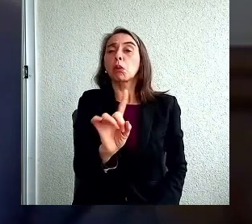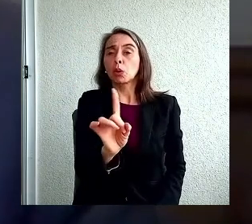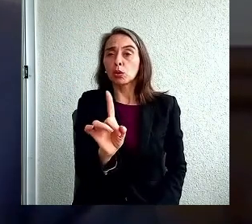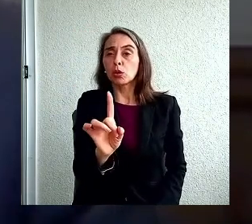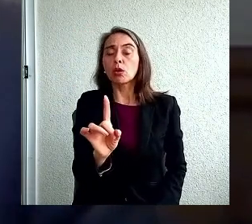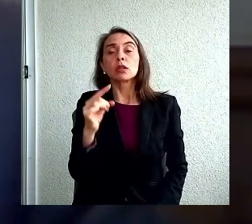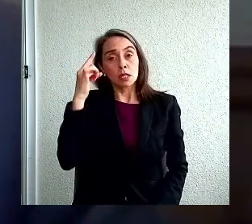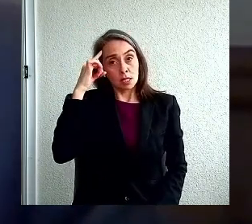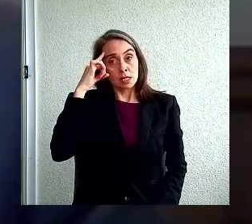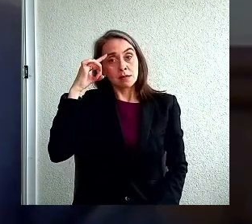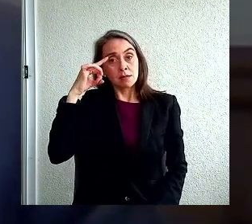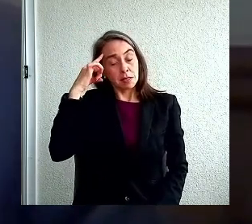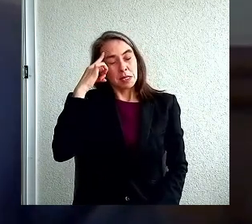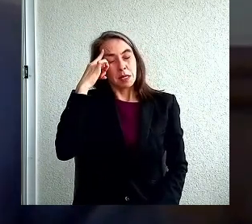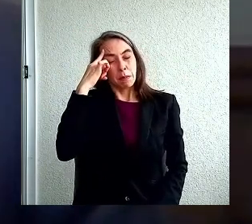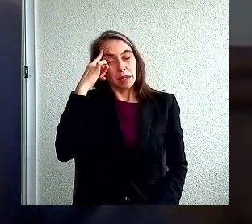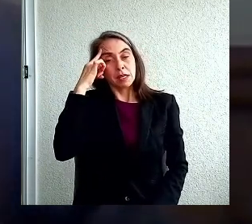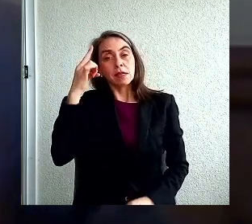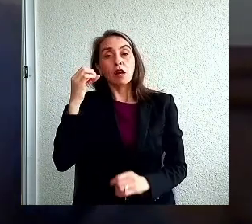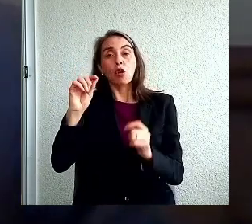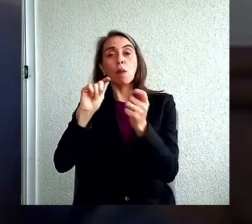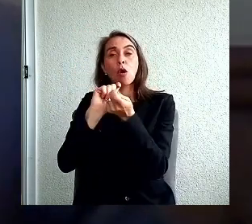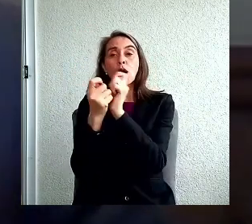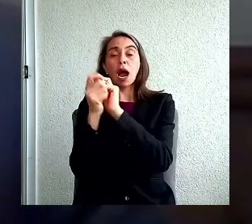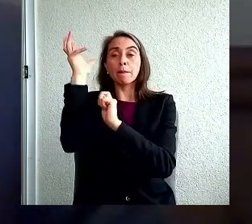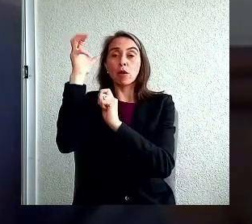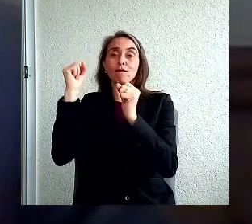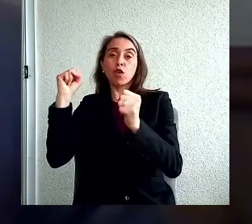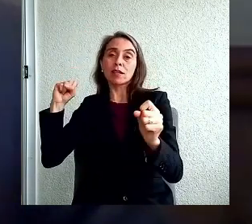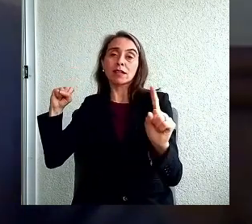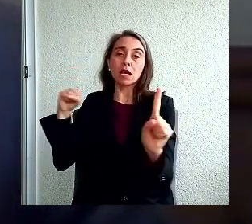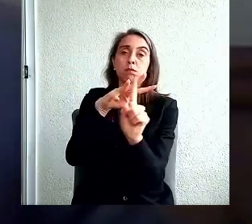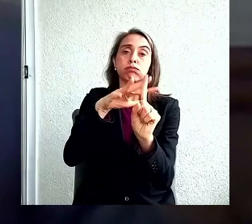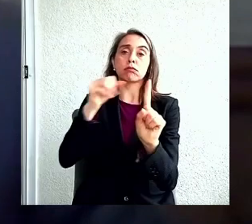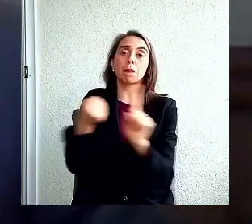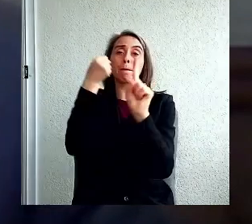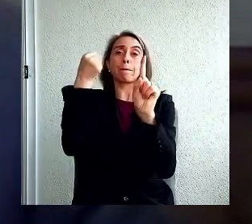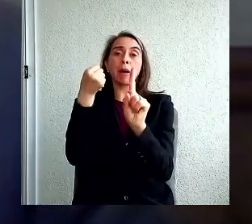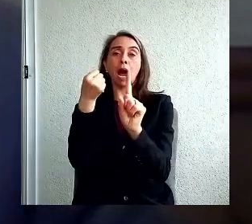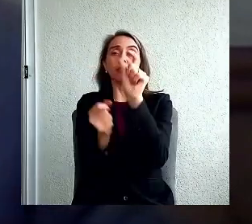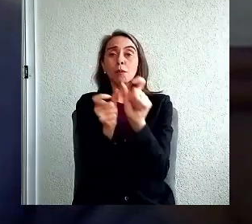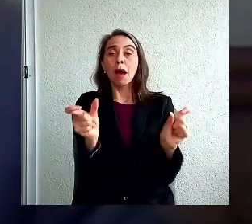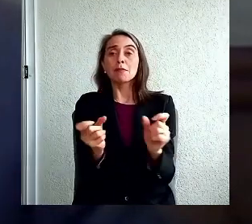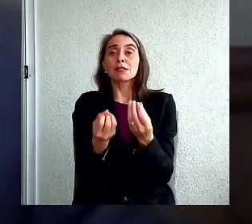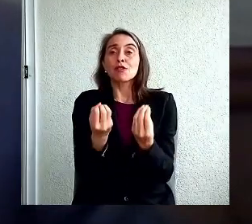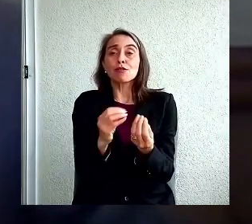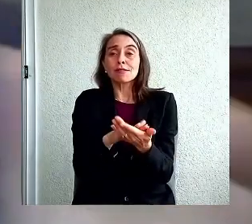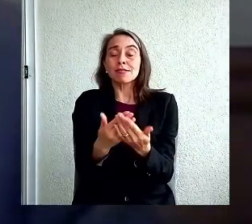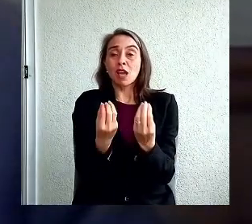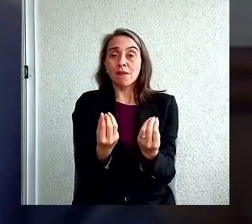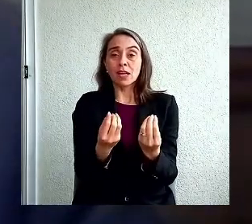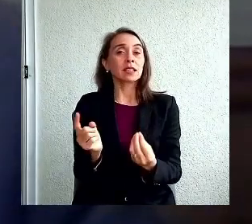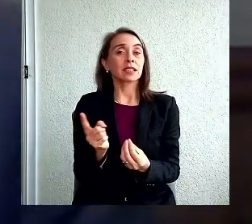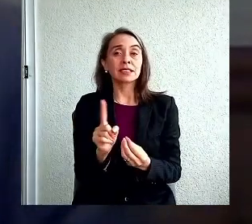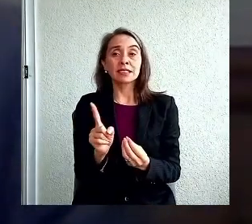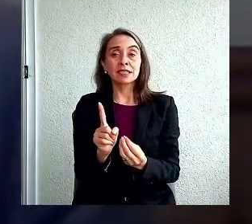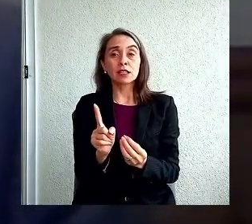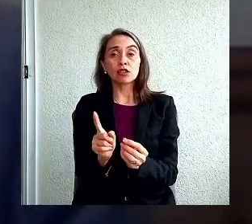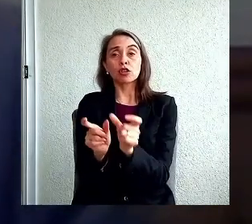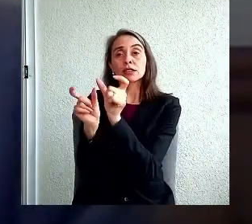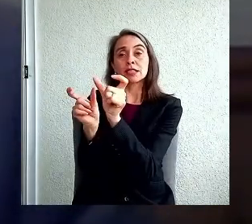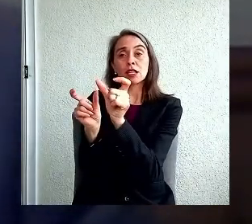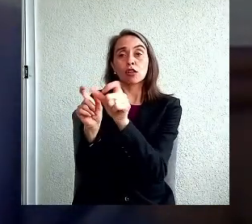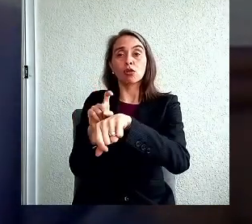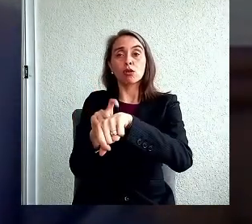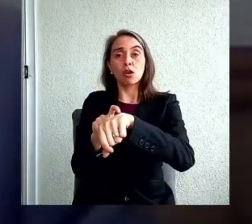climático en el bienestar de las personas y que de no controlarse oportunamente se traduciría en que más